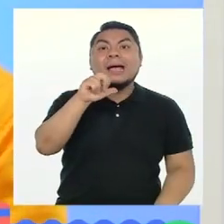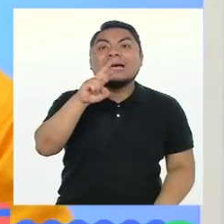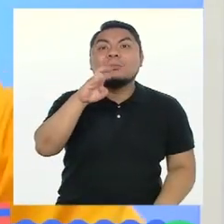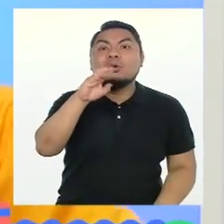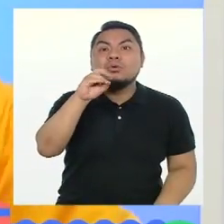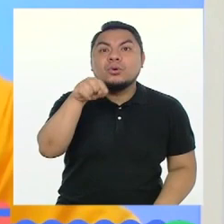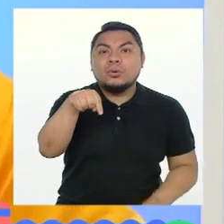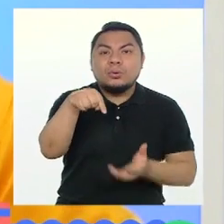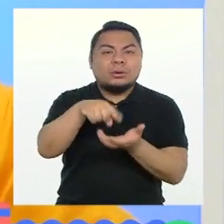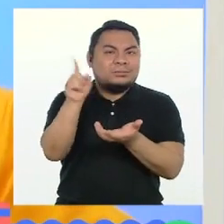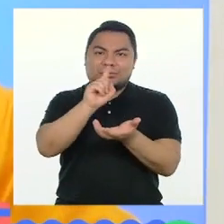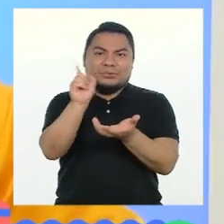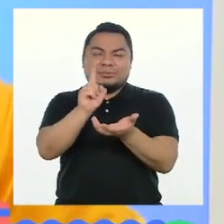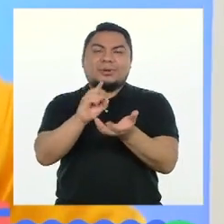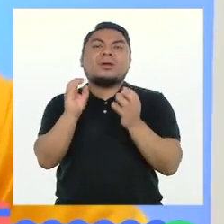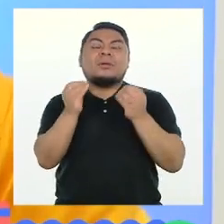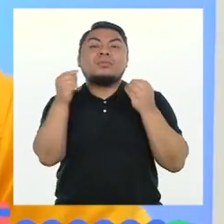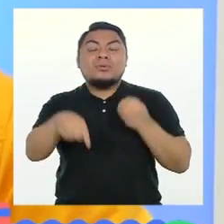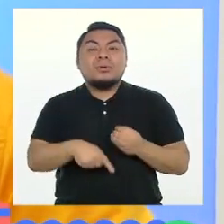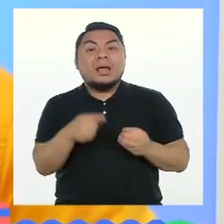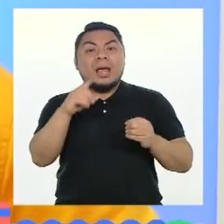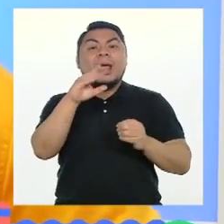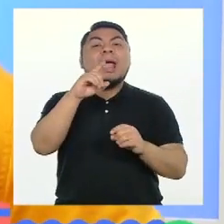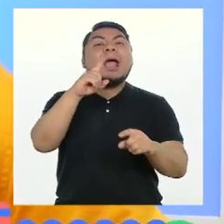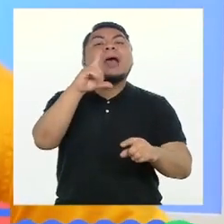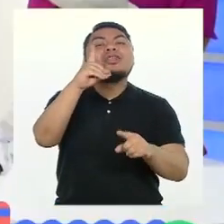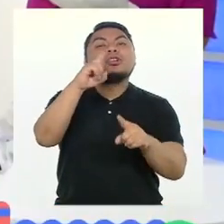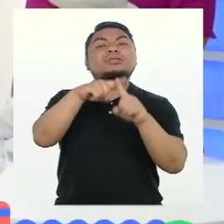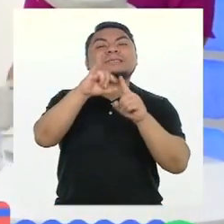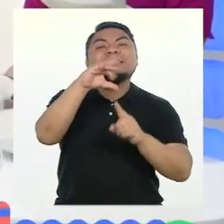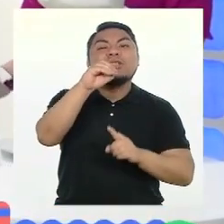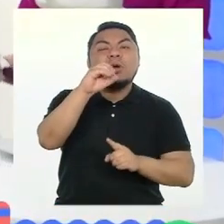en realidad no es así, porque el dióxido de carbono